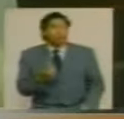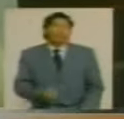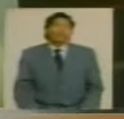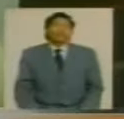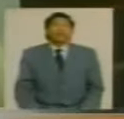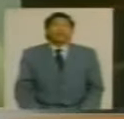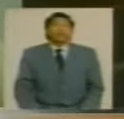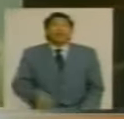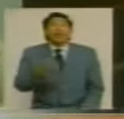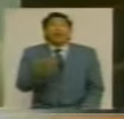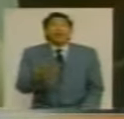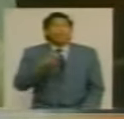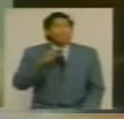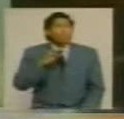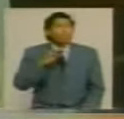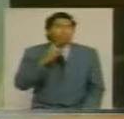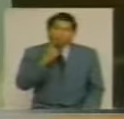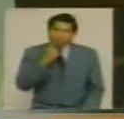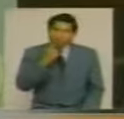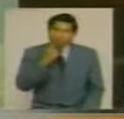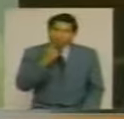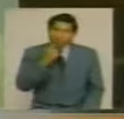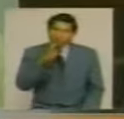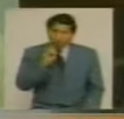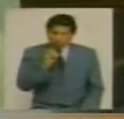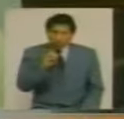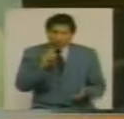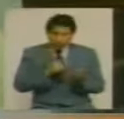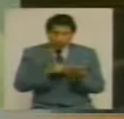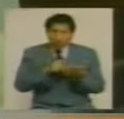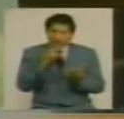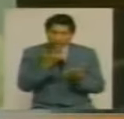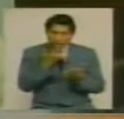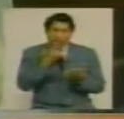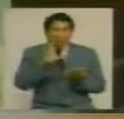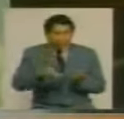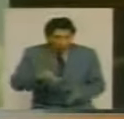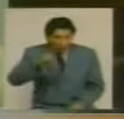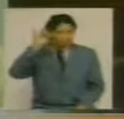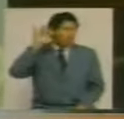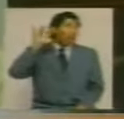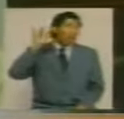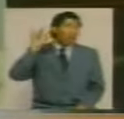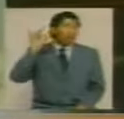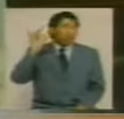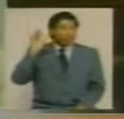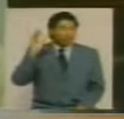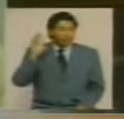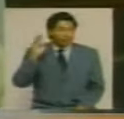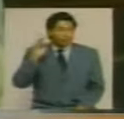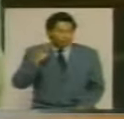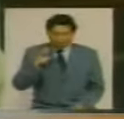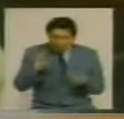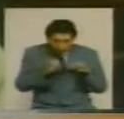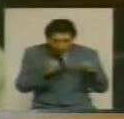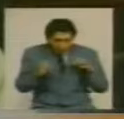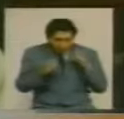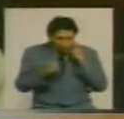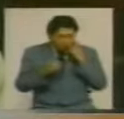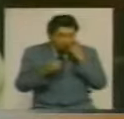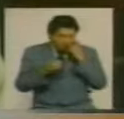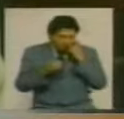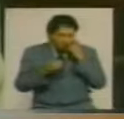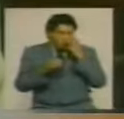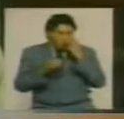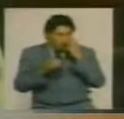En 50 de estas verificaciones hemos encontrado que se han cometido hechos